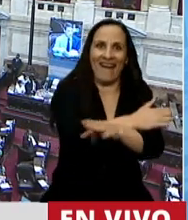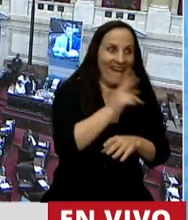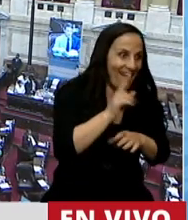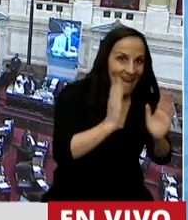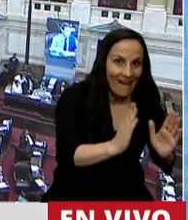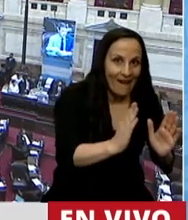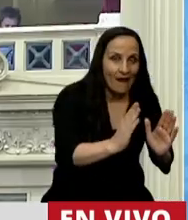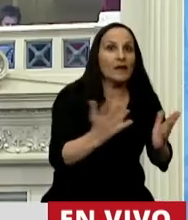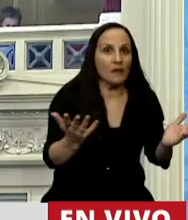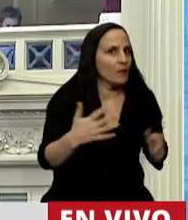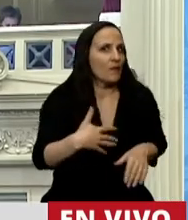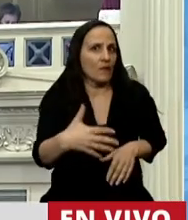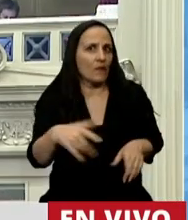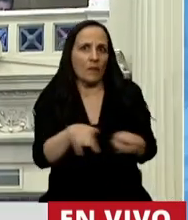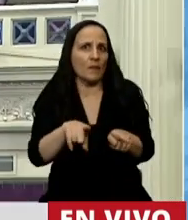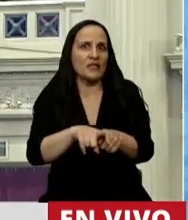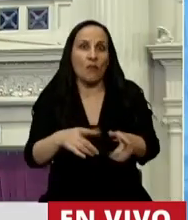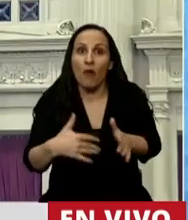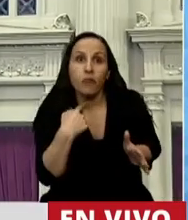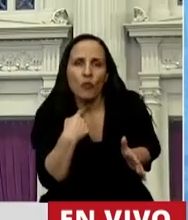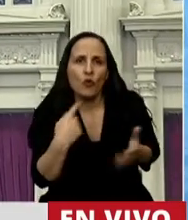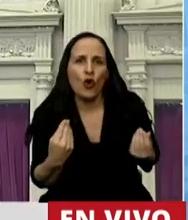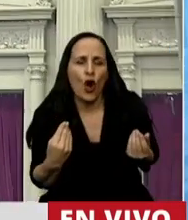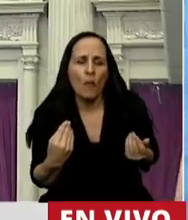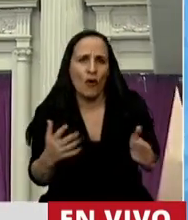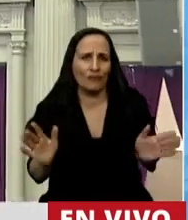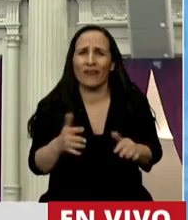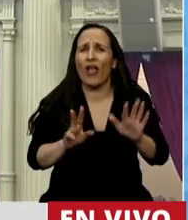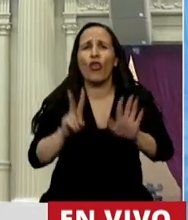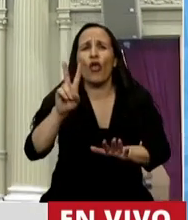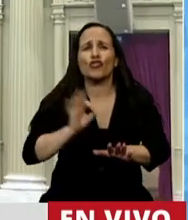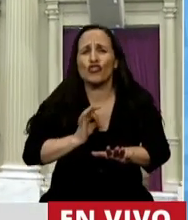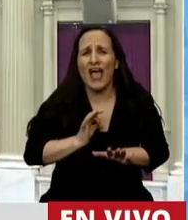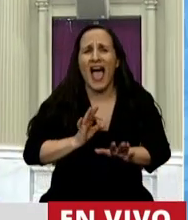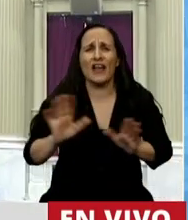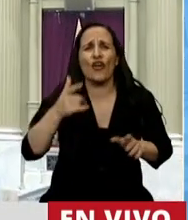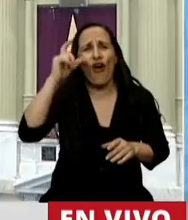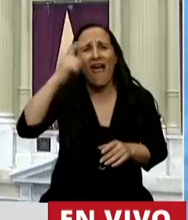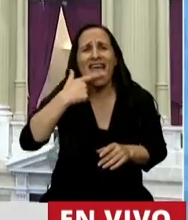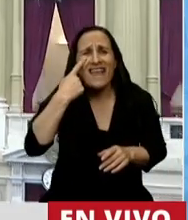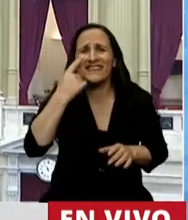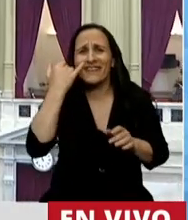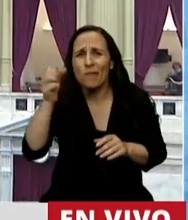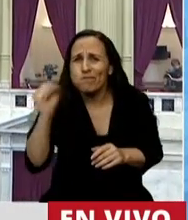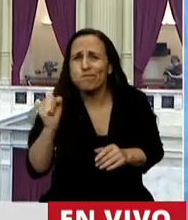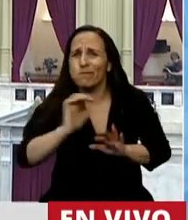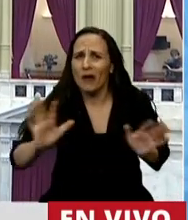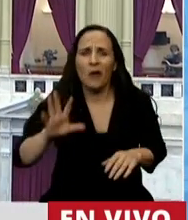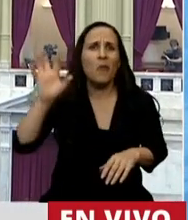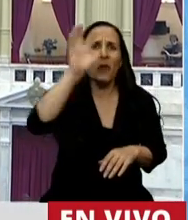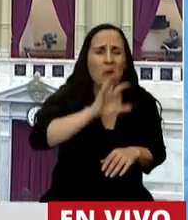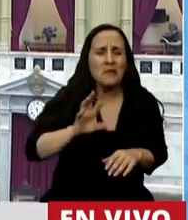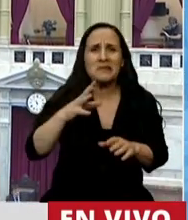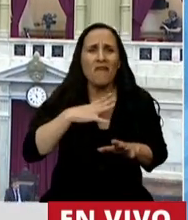no deseados es exactamente lo mismo. Hace 12 años que tenemos educación sexual integral y hay muchas provincias que no la